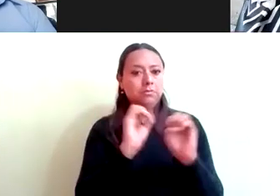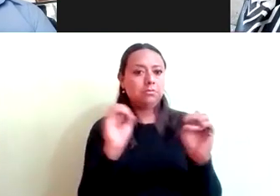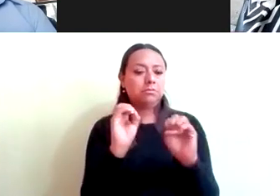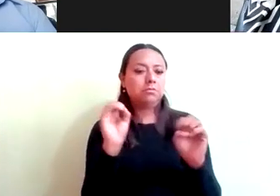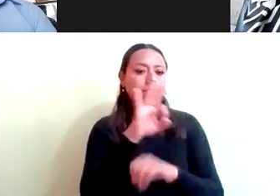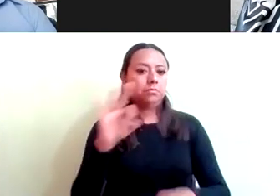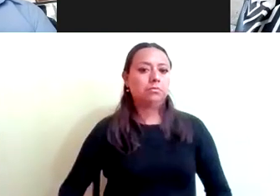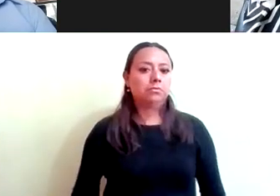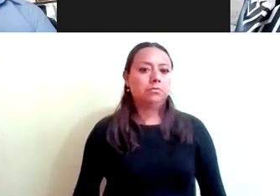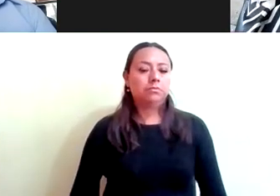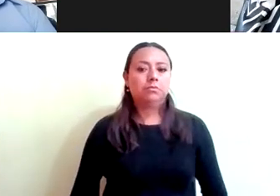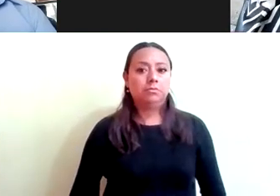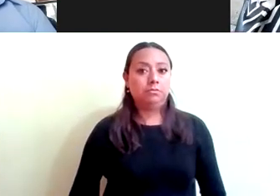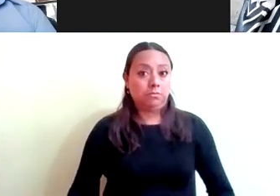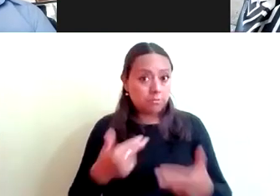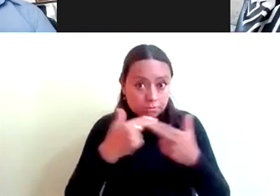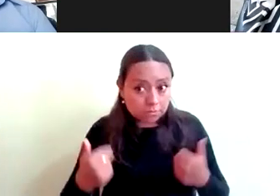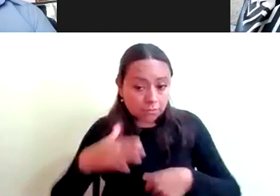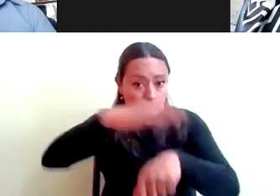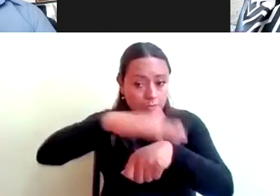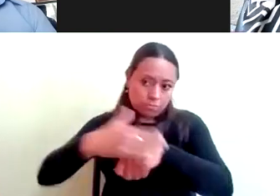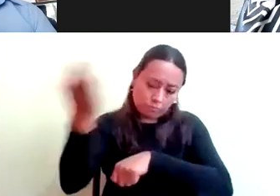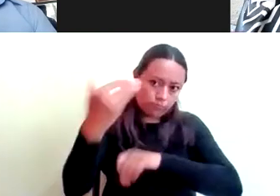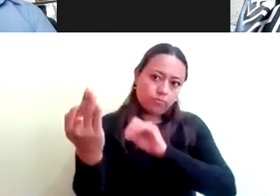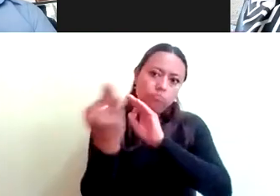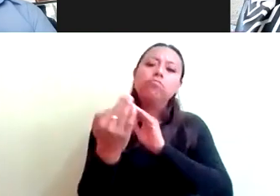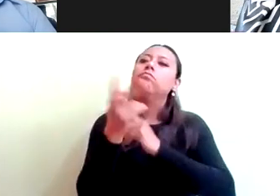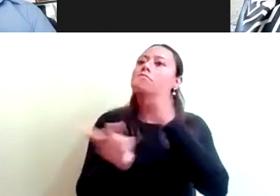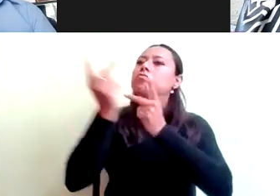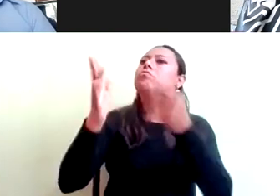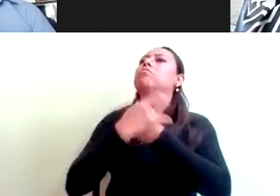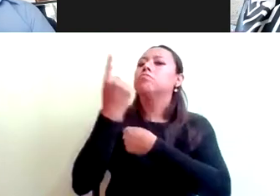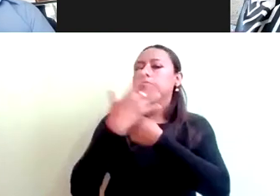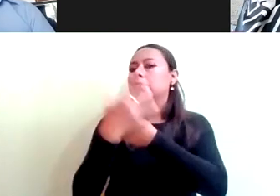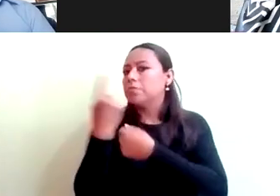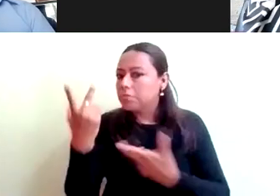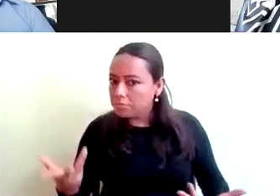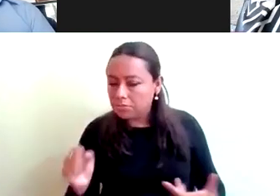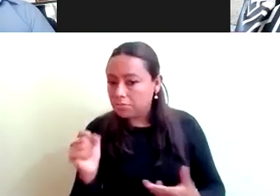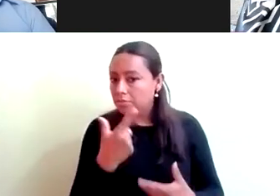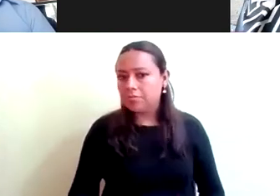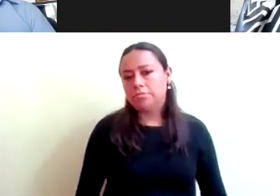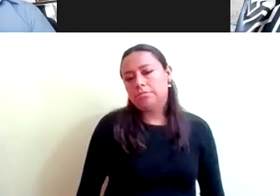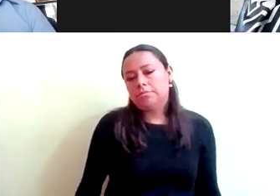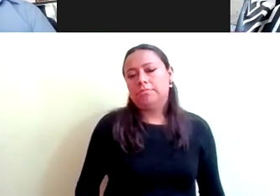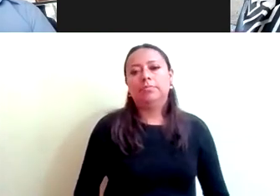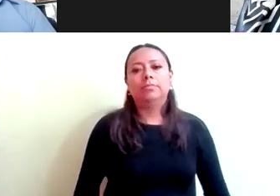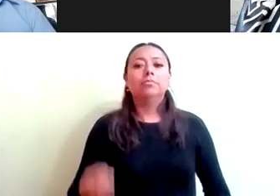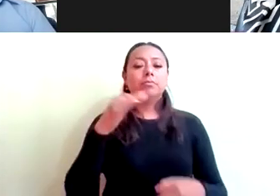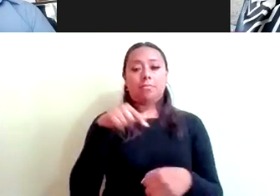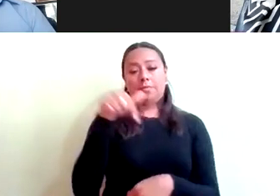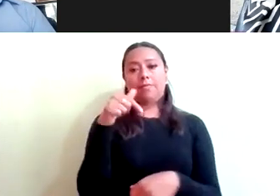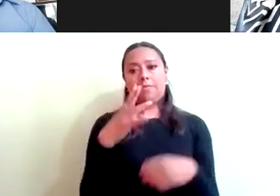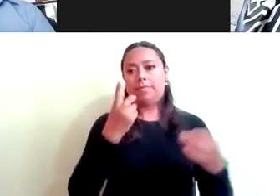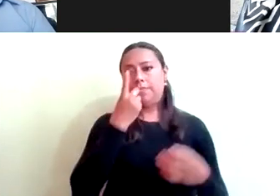Nadie va a ser llamado a cuentas por un avance del 0% con los proyectos de los vecinos. Y luego aquí se alude que todo esto